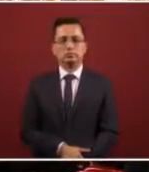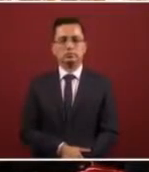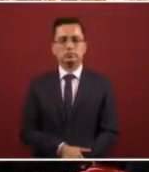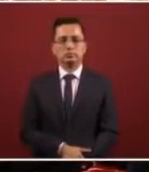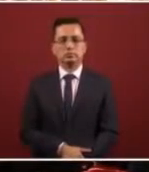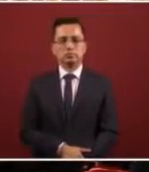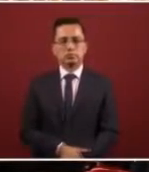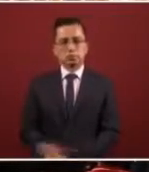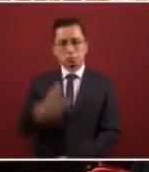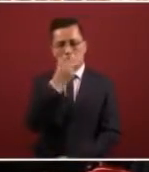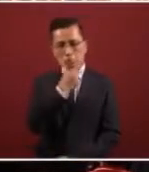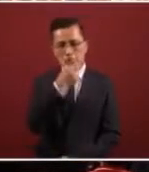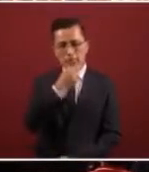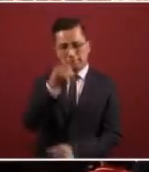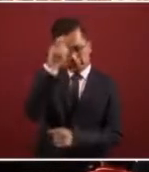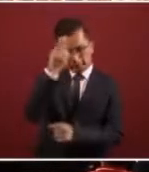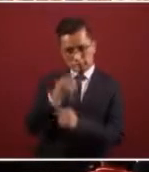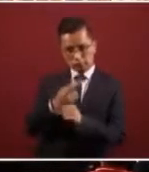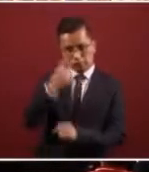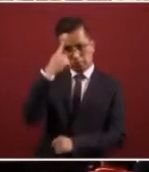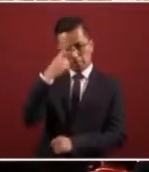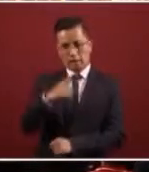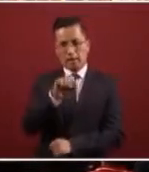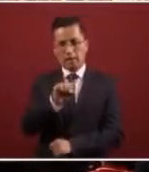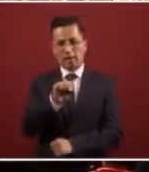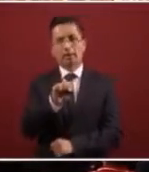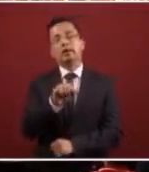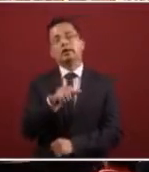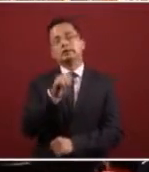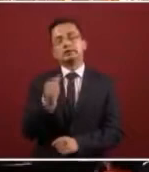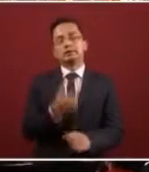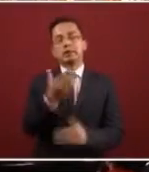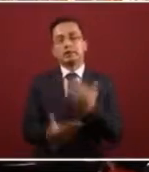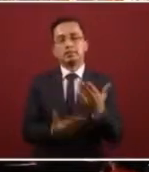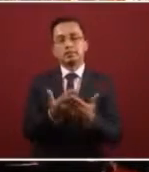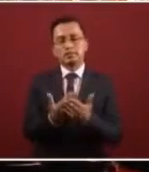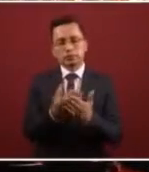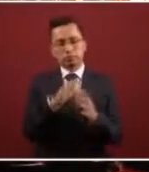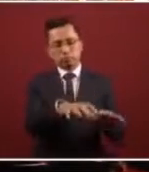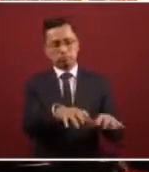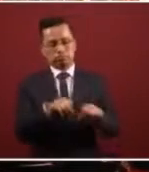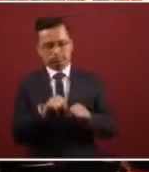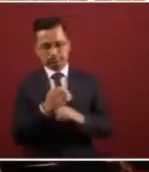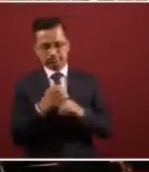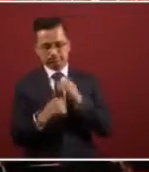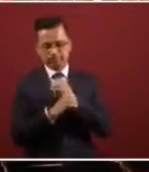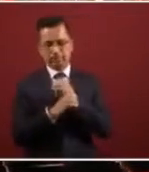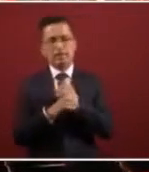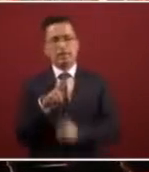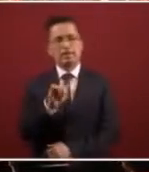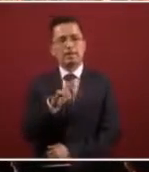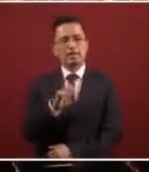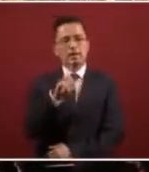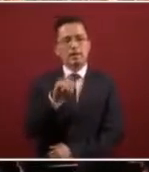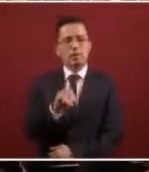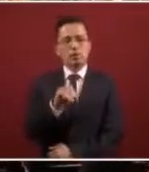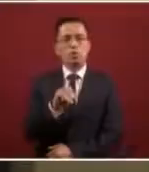El director general del Servicio de Administración y Enajenación de Bienes, Ricardo Rodríguez Vargas.